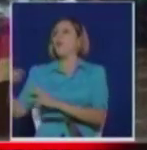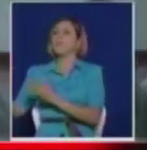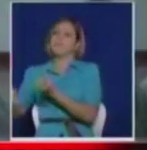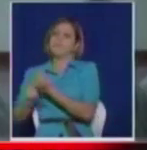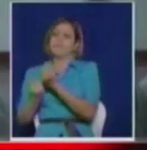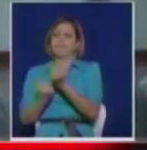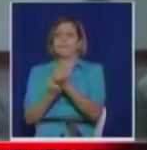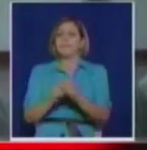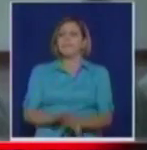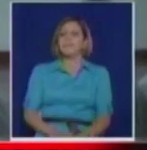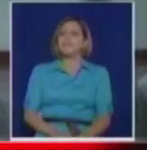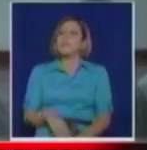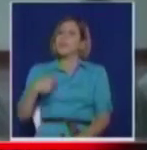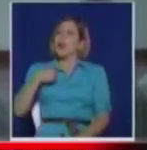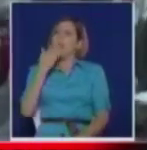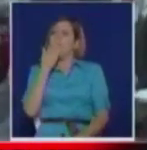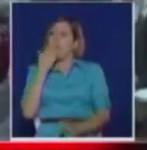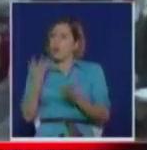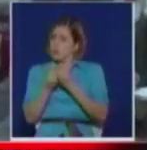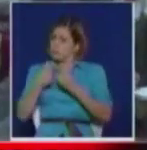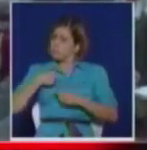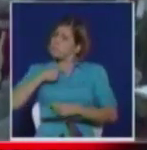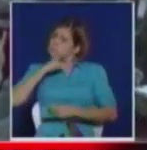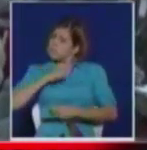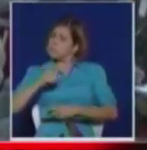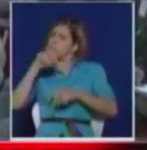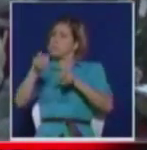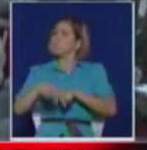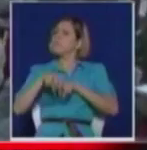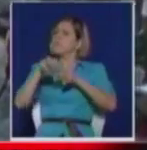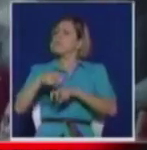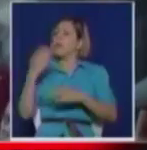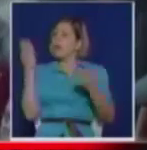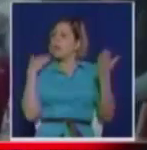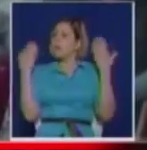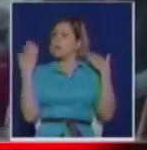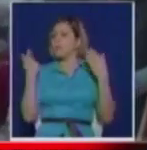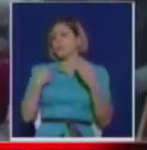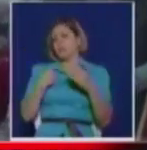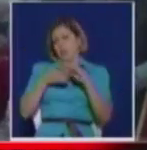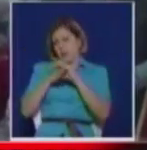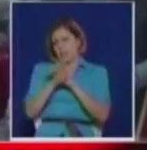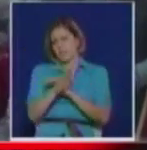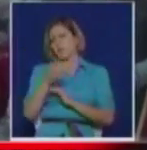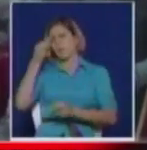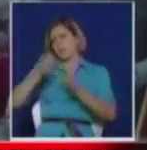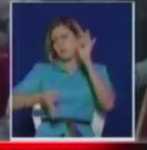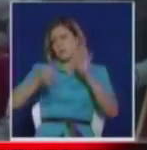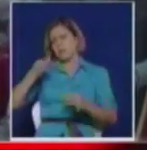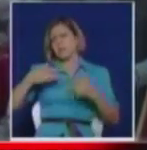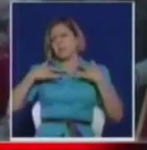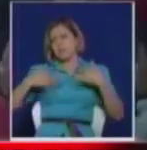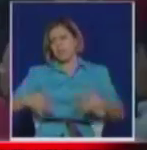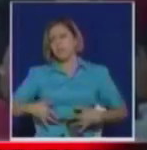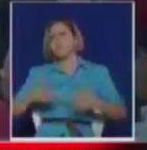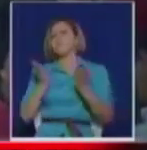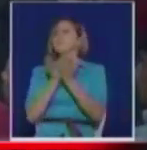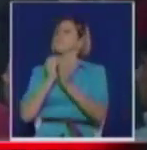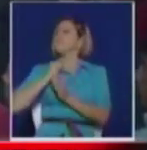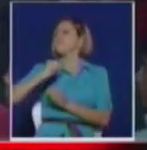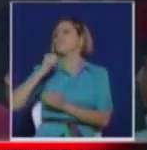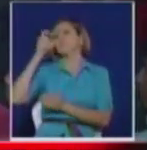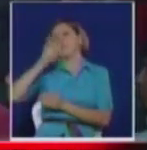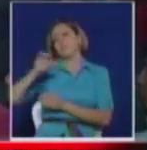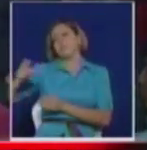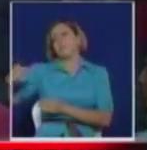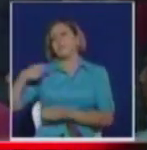indígenas buscan que se reconozcan sus derechos como campesinos, además que se fortalezca el acceso a la justicia, salud, educación, entre otros derechos,